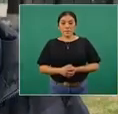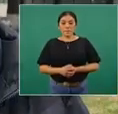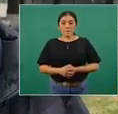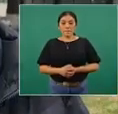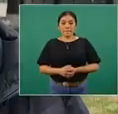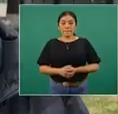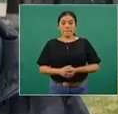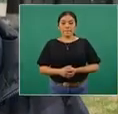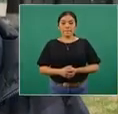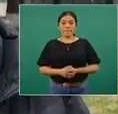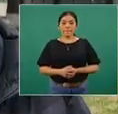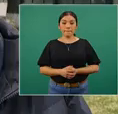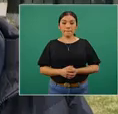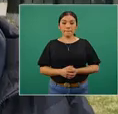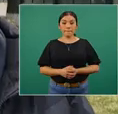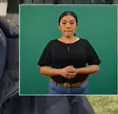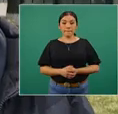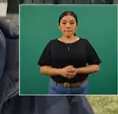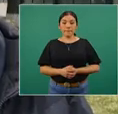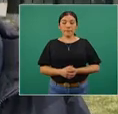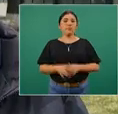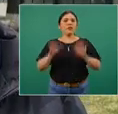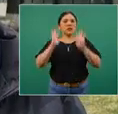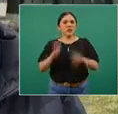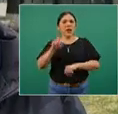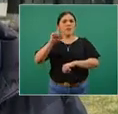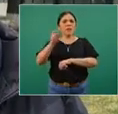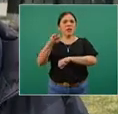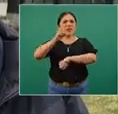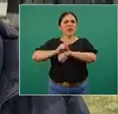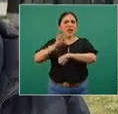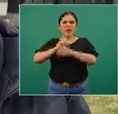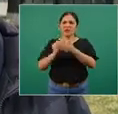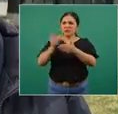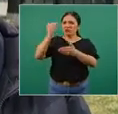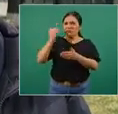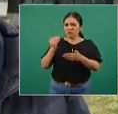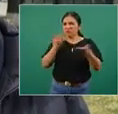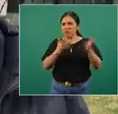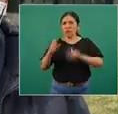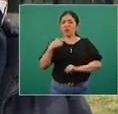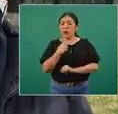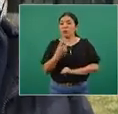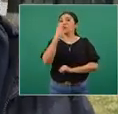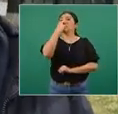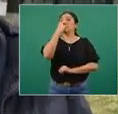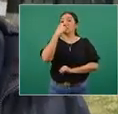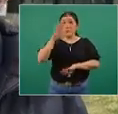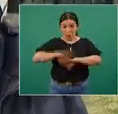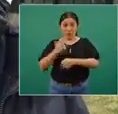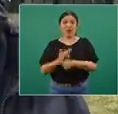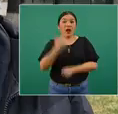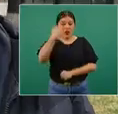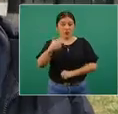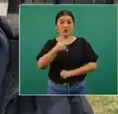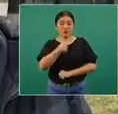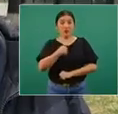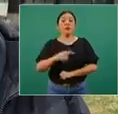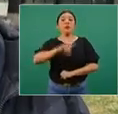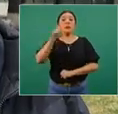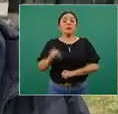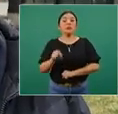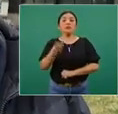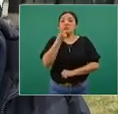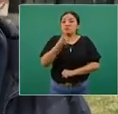Estuve intubado más de 20 días aproximadamente. Estuve intubado, estuve grave, y me dieron